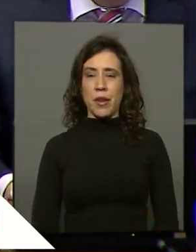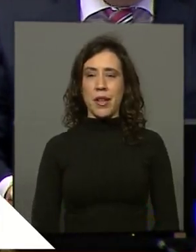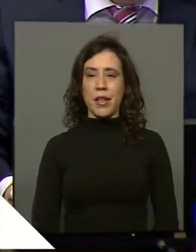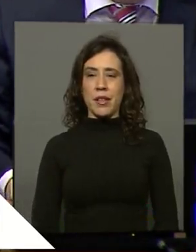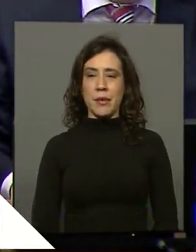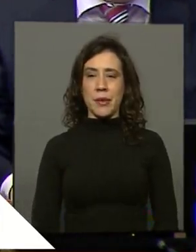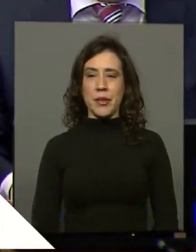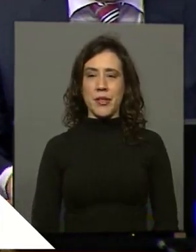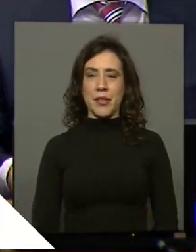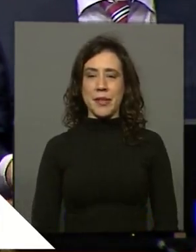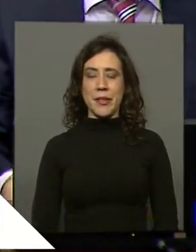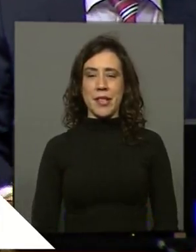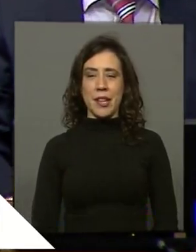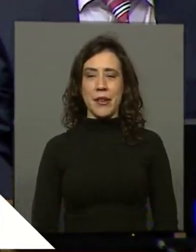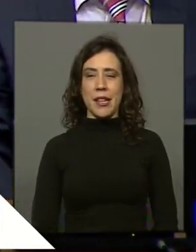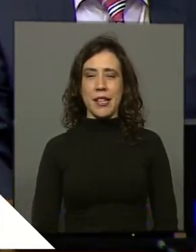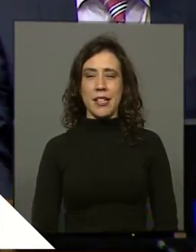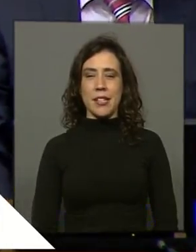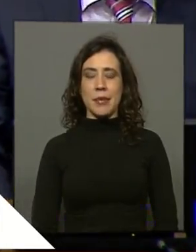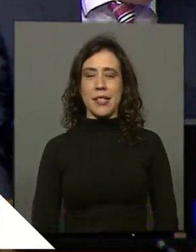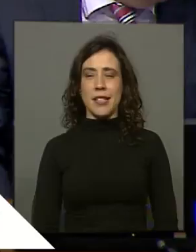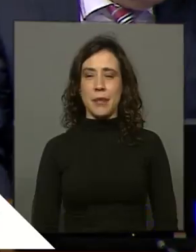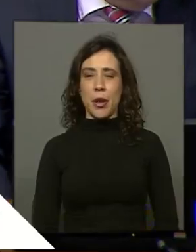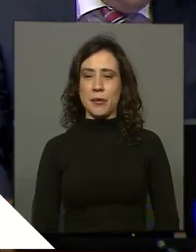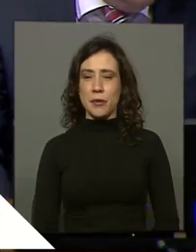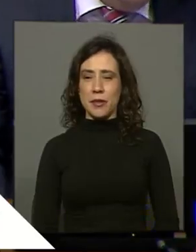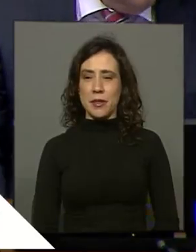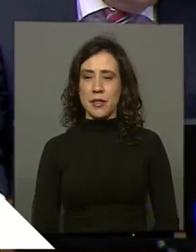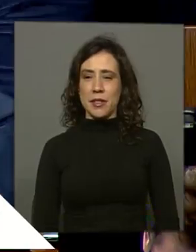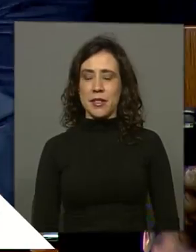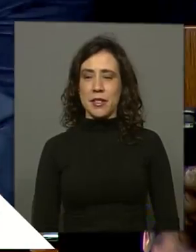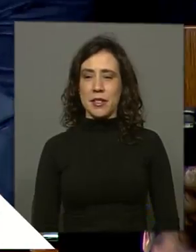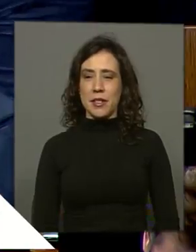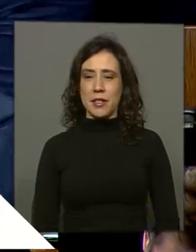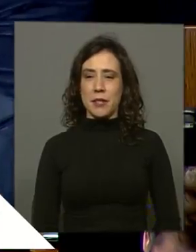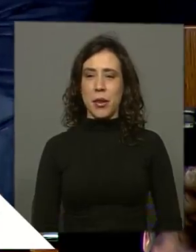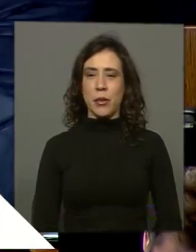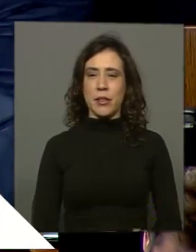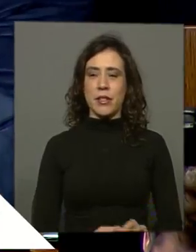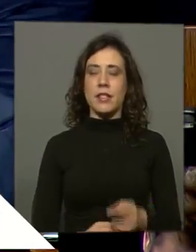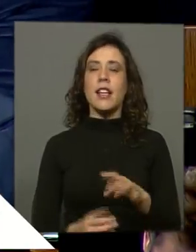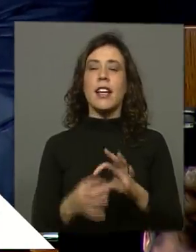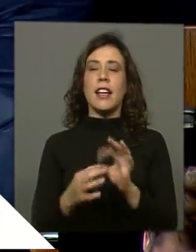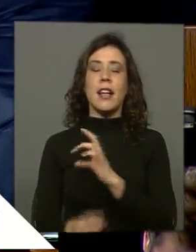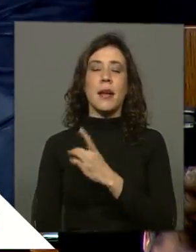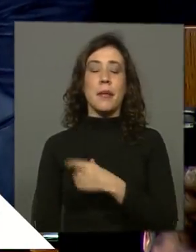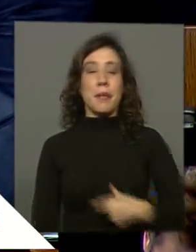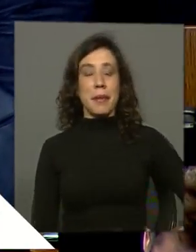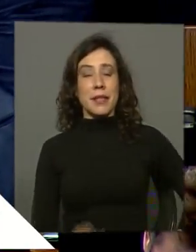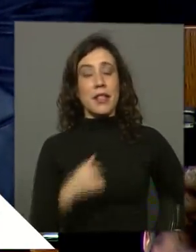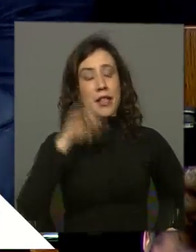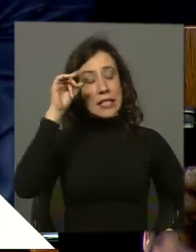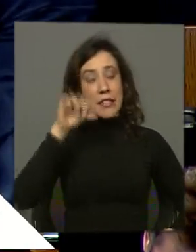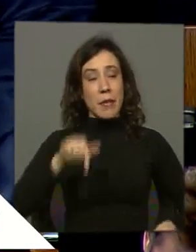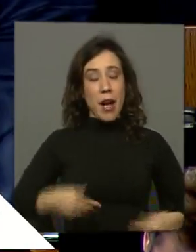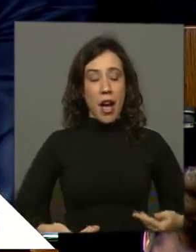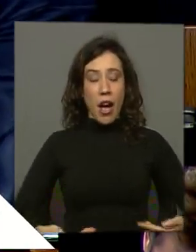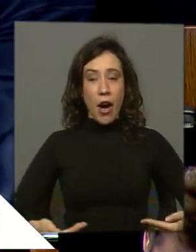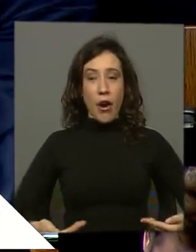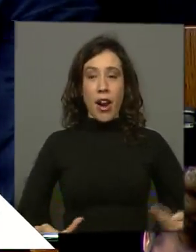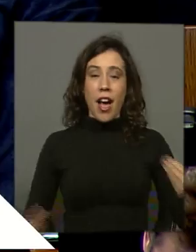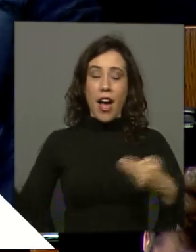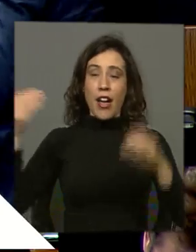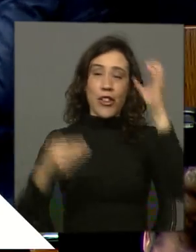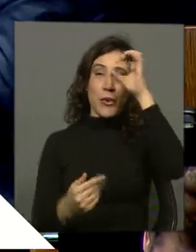diputado? bueno diputado Gaona ofrezco la palabra gracias diputada Molina gracias presidente como bien sabemos en la actualidad el